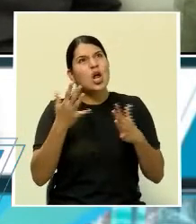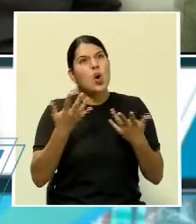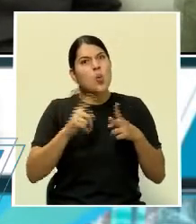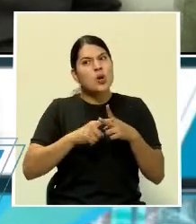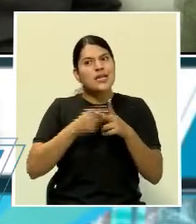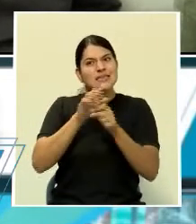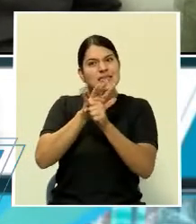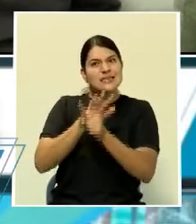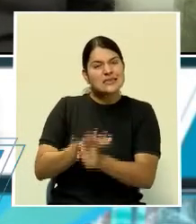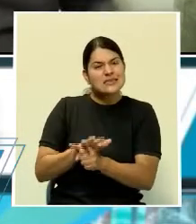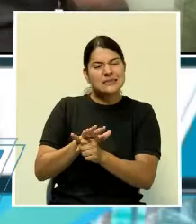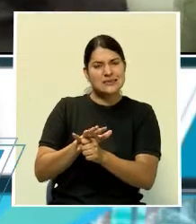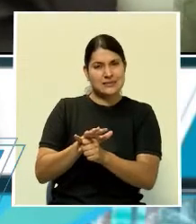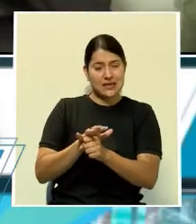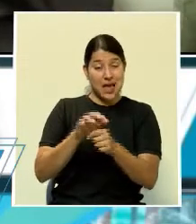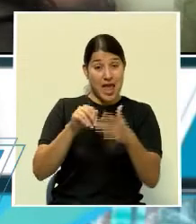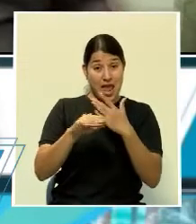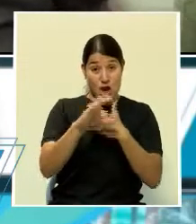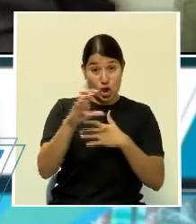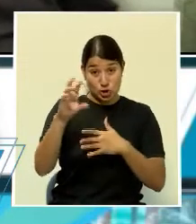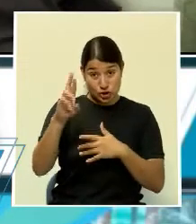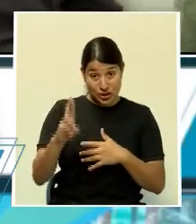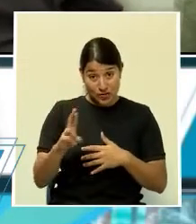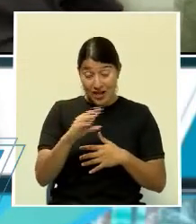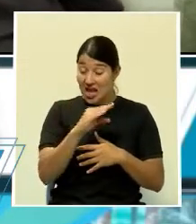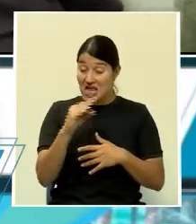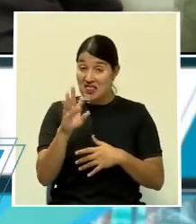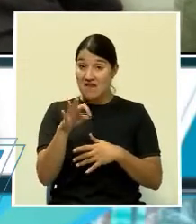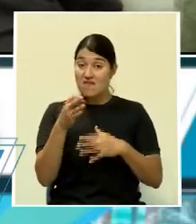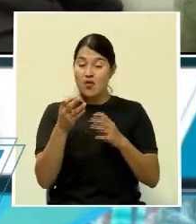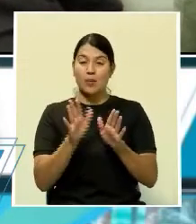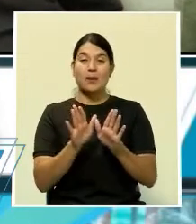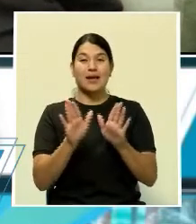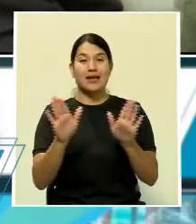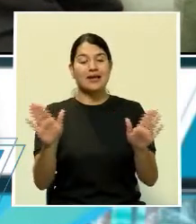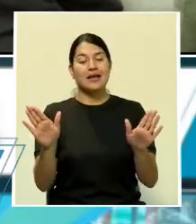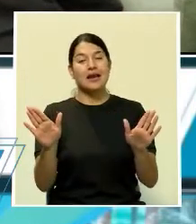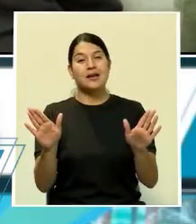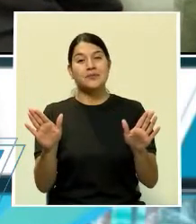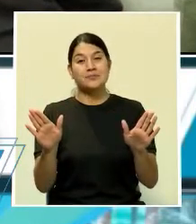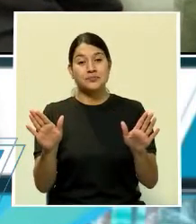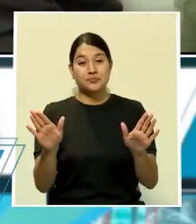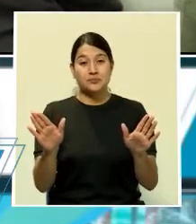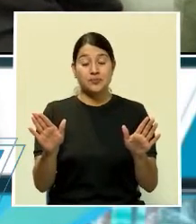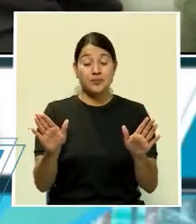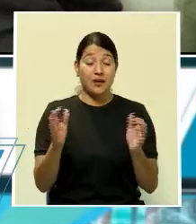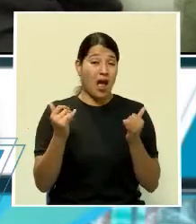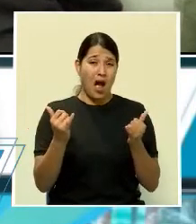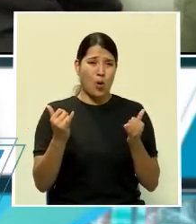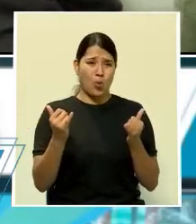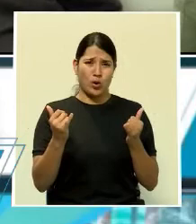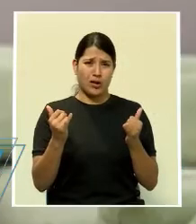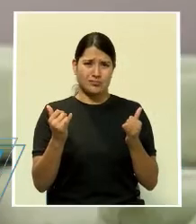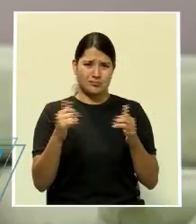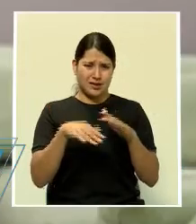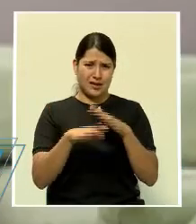la xenofobia en Costa Rica y en general como un fenómeno que está hoy muy presente en el mundo?